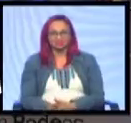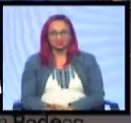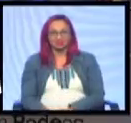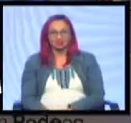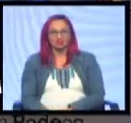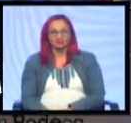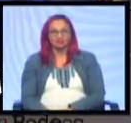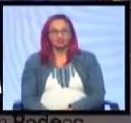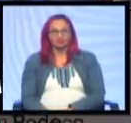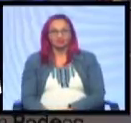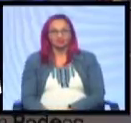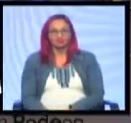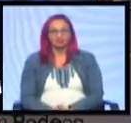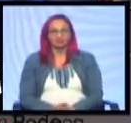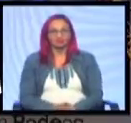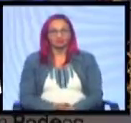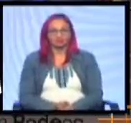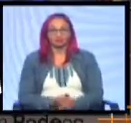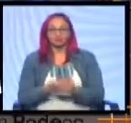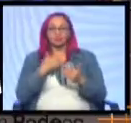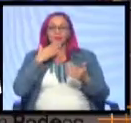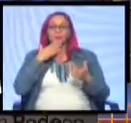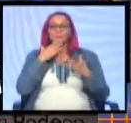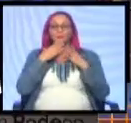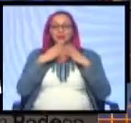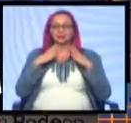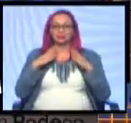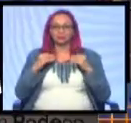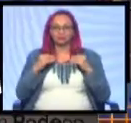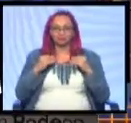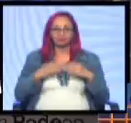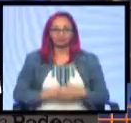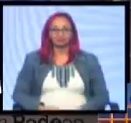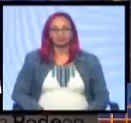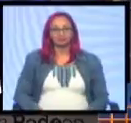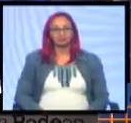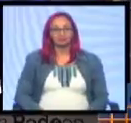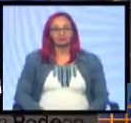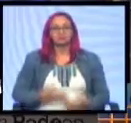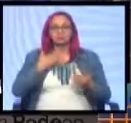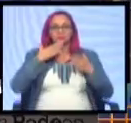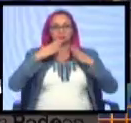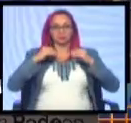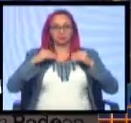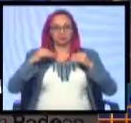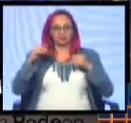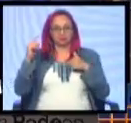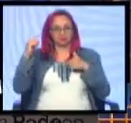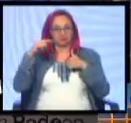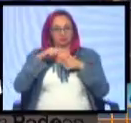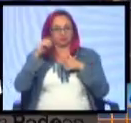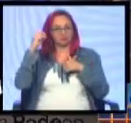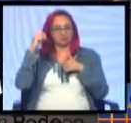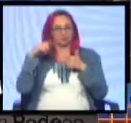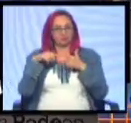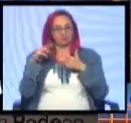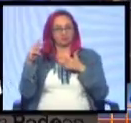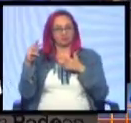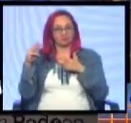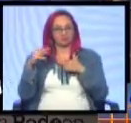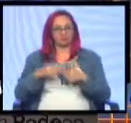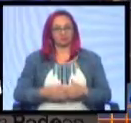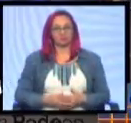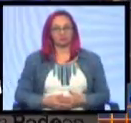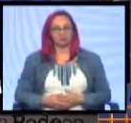Don Álvaro. Muy buenas noches. Buenas noches. Buenas noches a doña Delia y a doña Marcela. Llama a